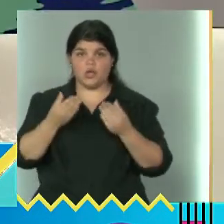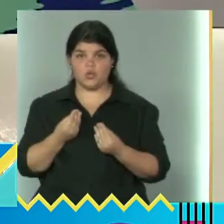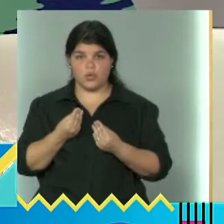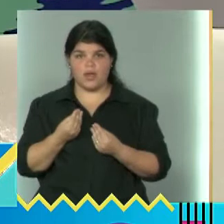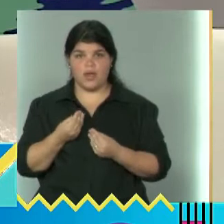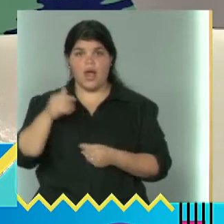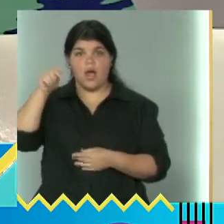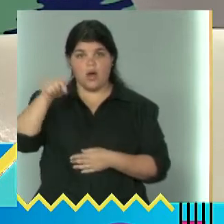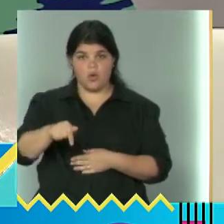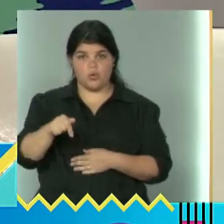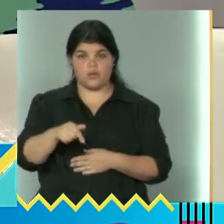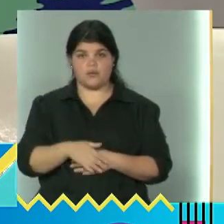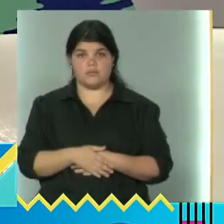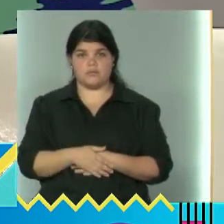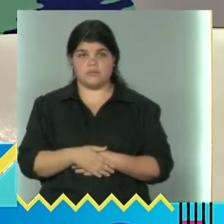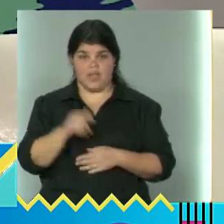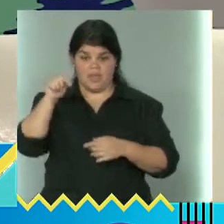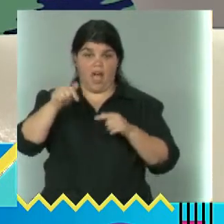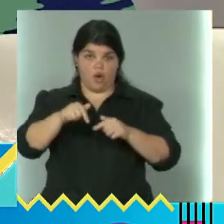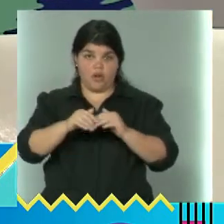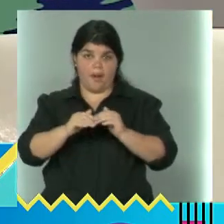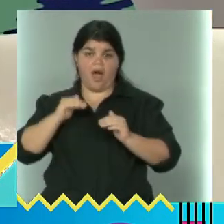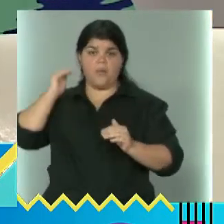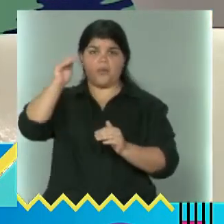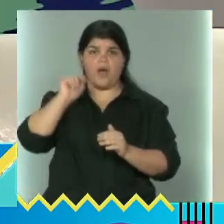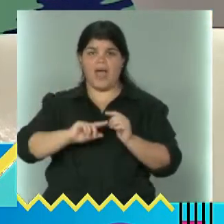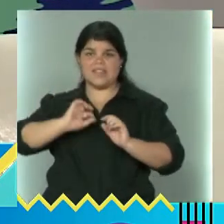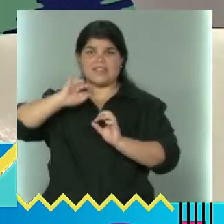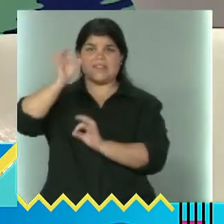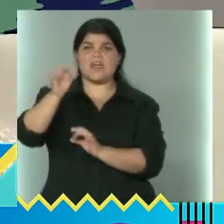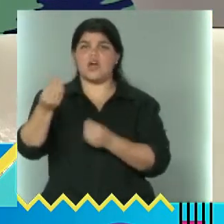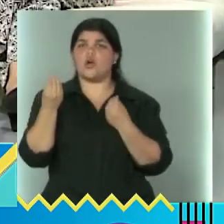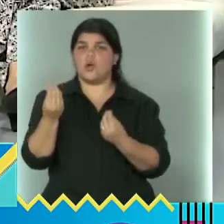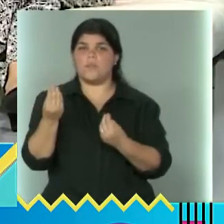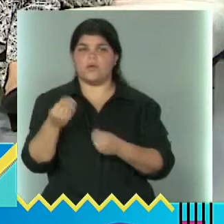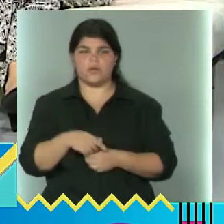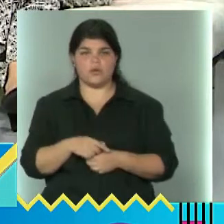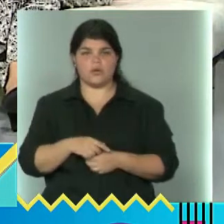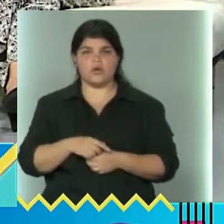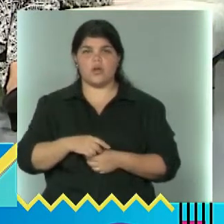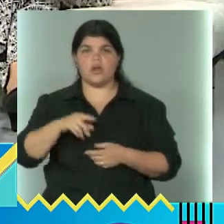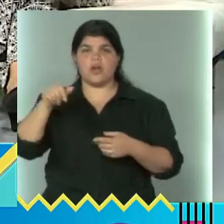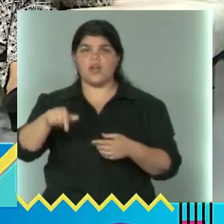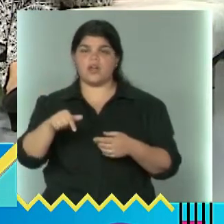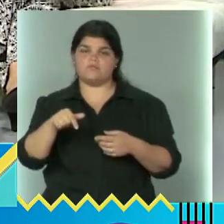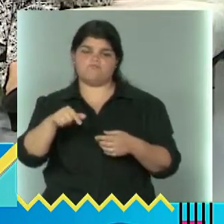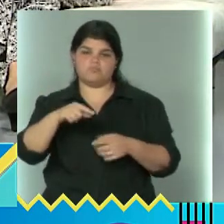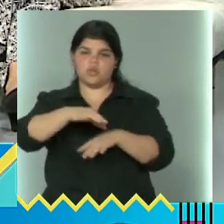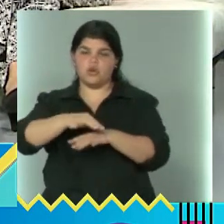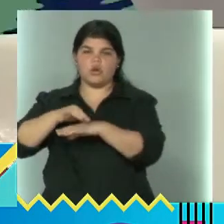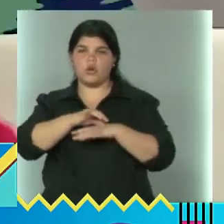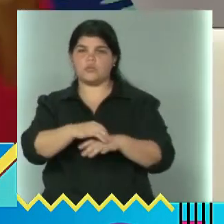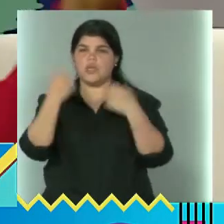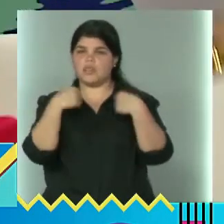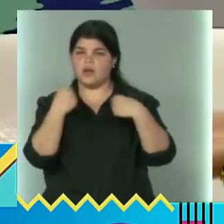momento actual hasta ese otro momento. Cuando decimos el coach es un entrenador, no. El coach se puede valer del entrenamiento, pero